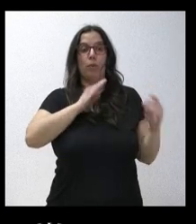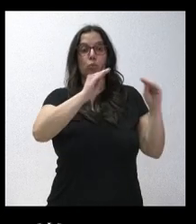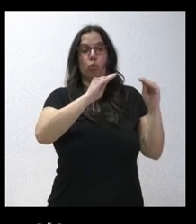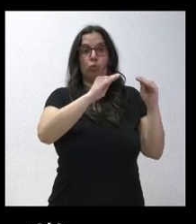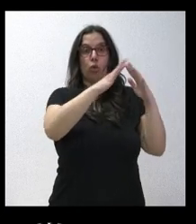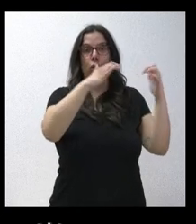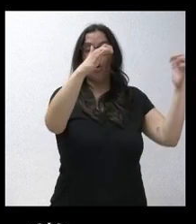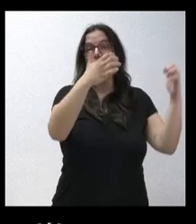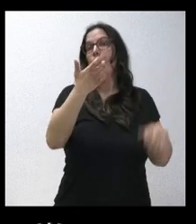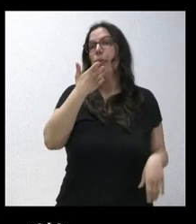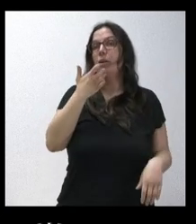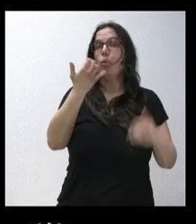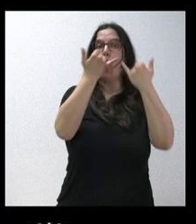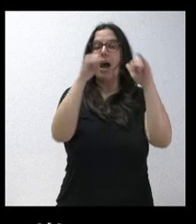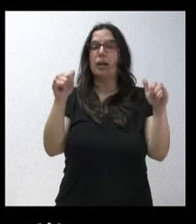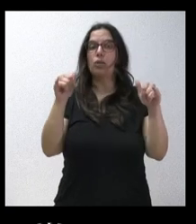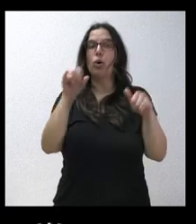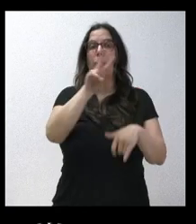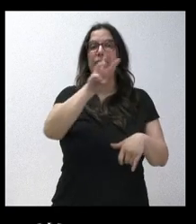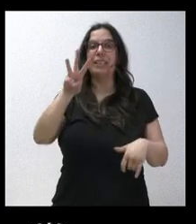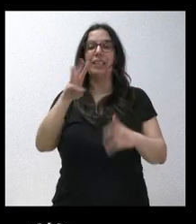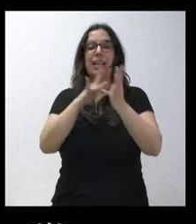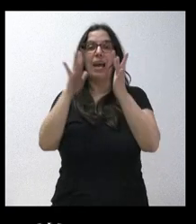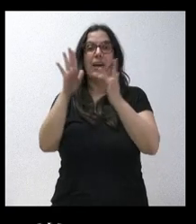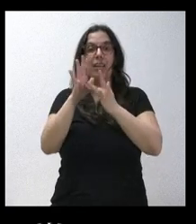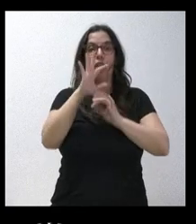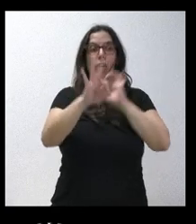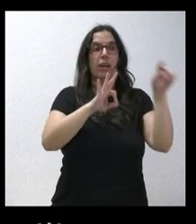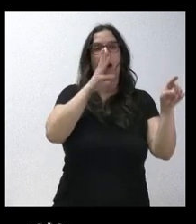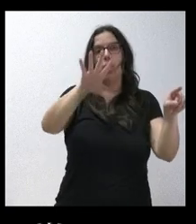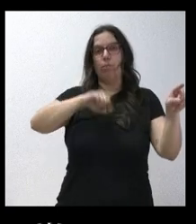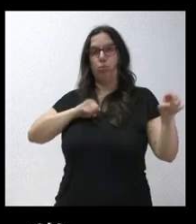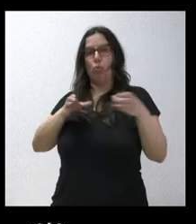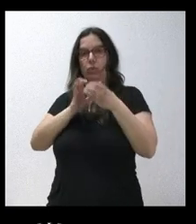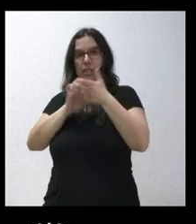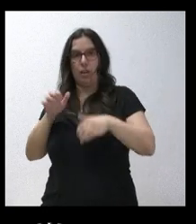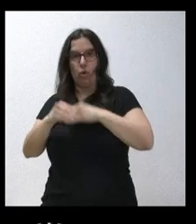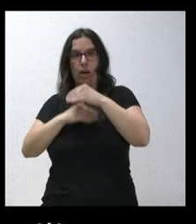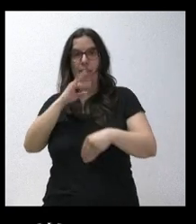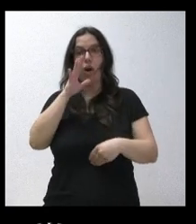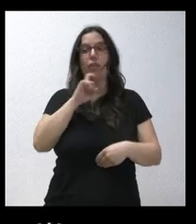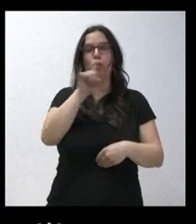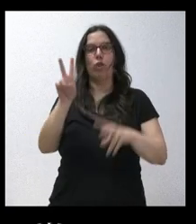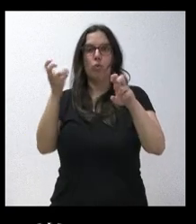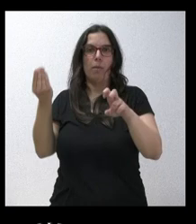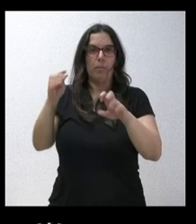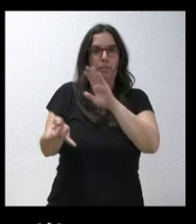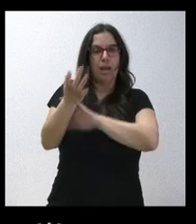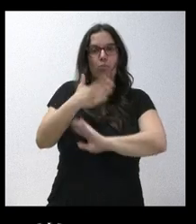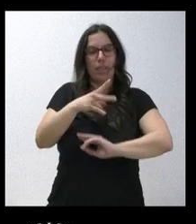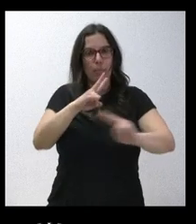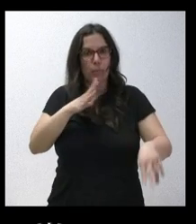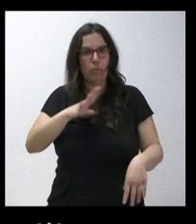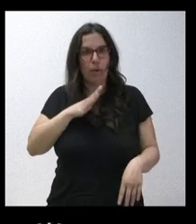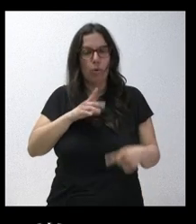organizaba los actos del 23 de abril ahora lo organiza la junta y ahora crean esta nueva fundación me gustaría que me respondiera